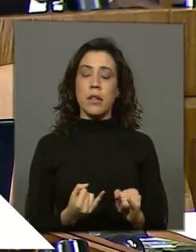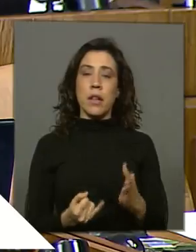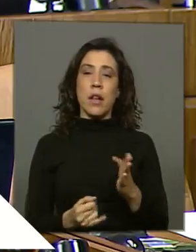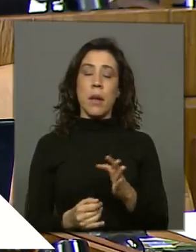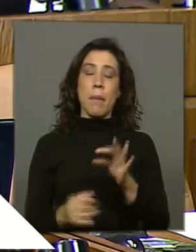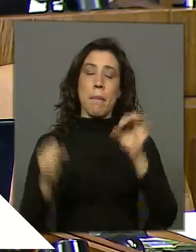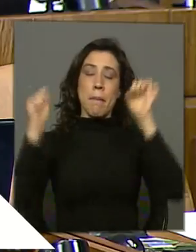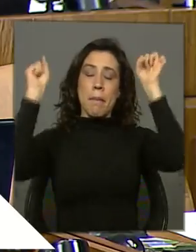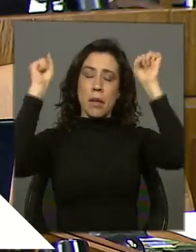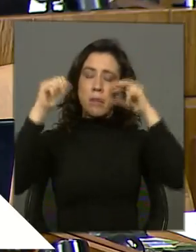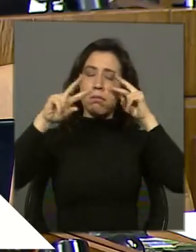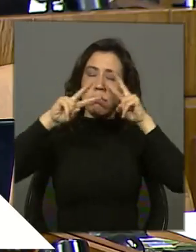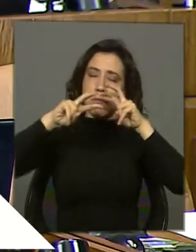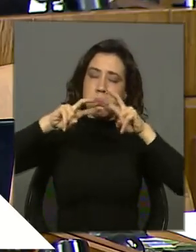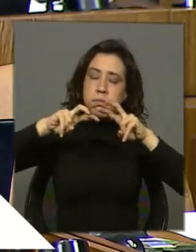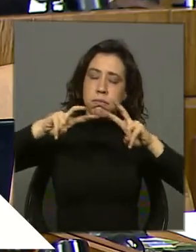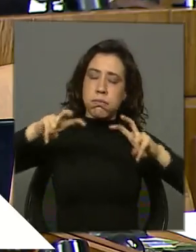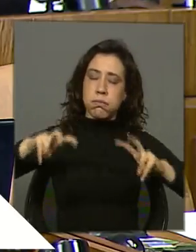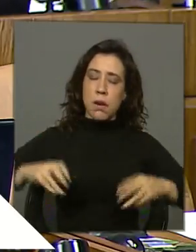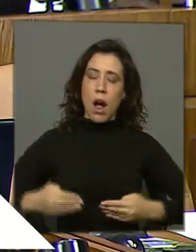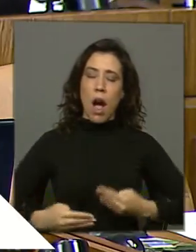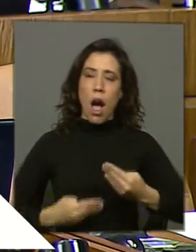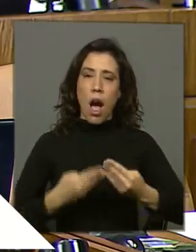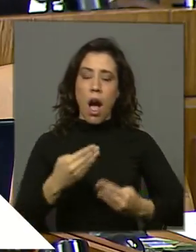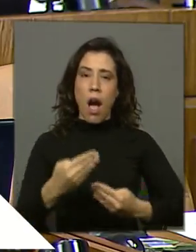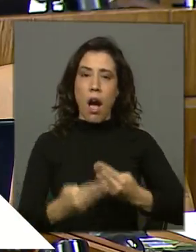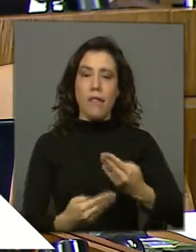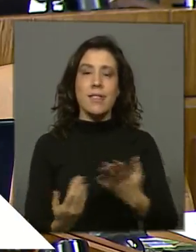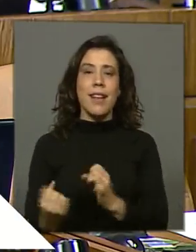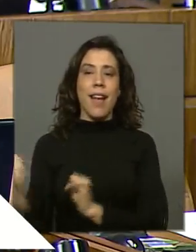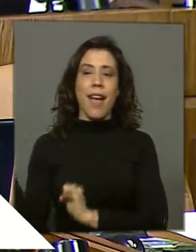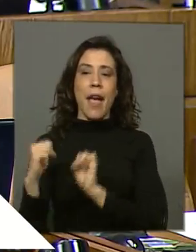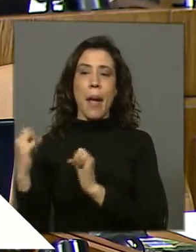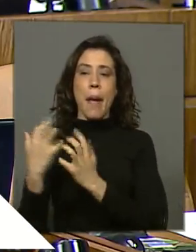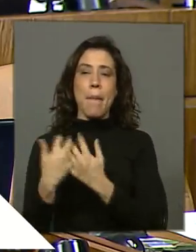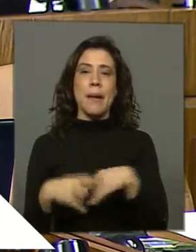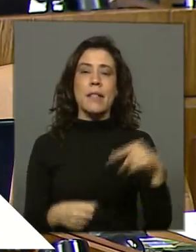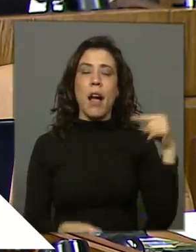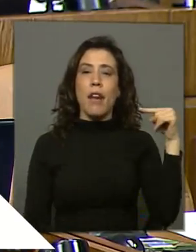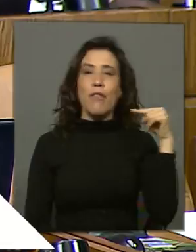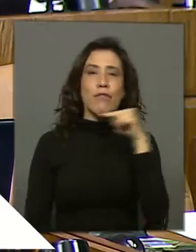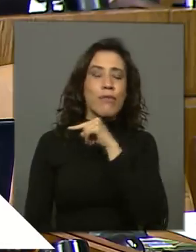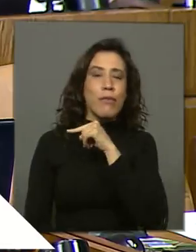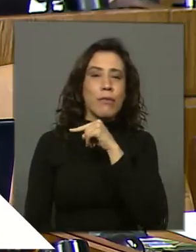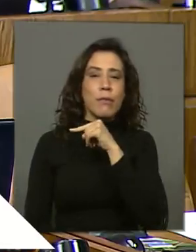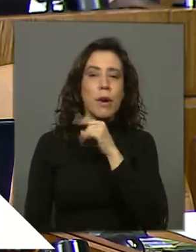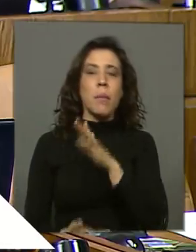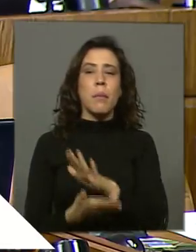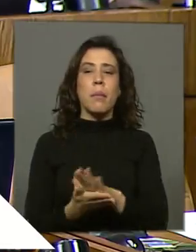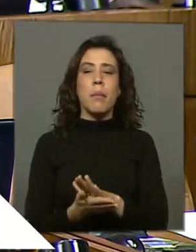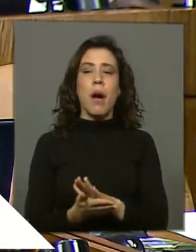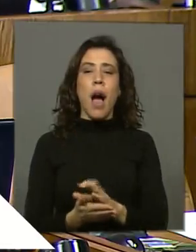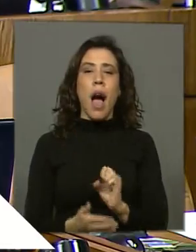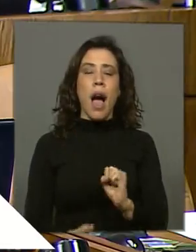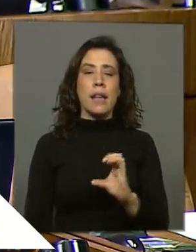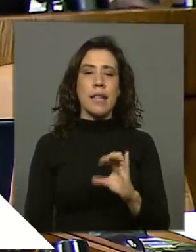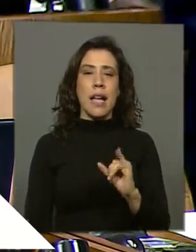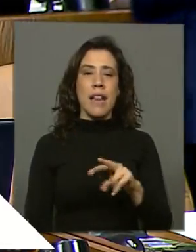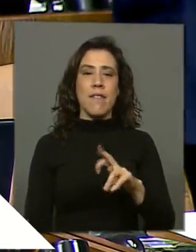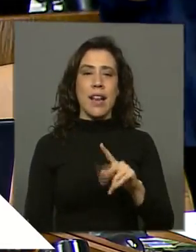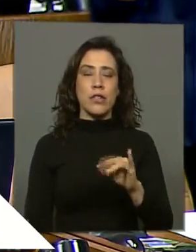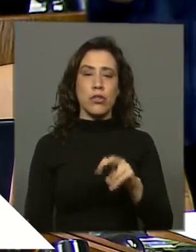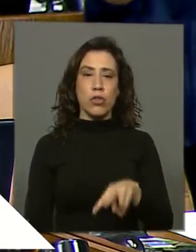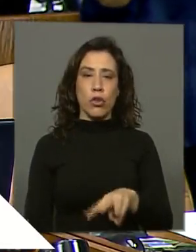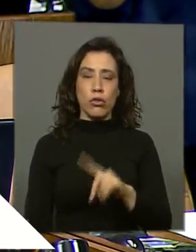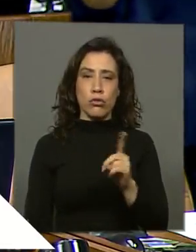ministerio público avanzando sus investigaciones simplemente eran empresas de papel y allá tenemos el caso hace inversión el caso